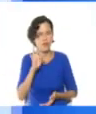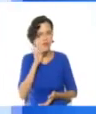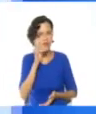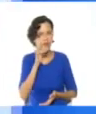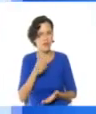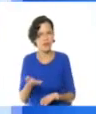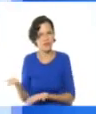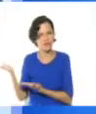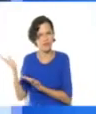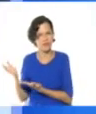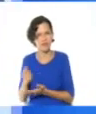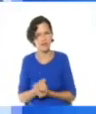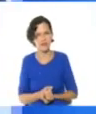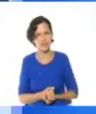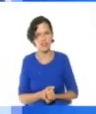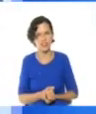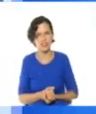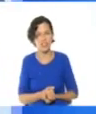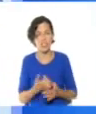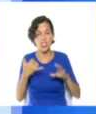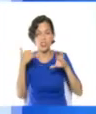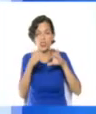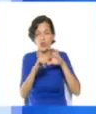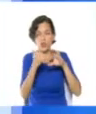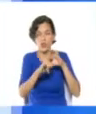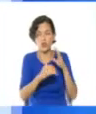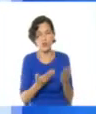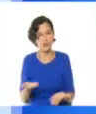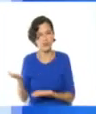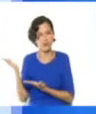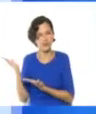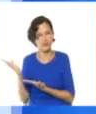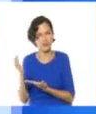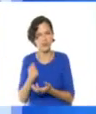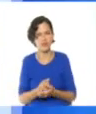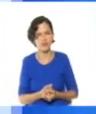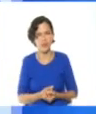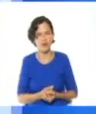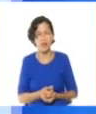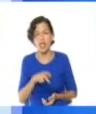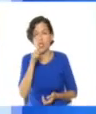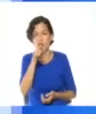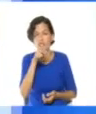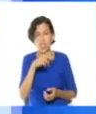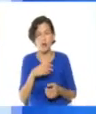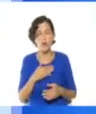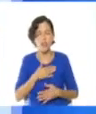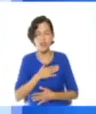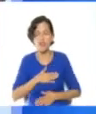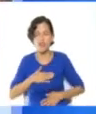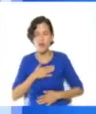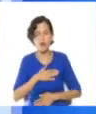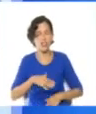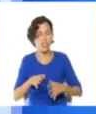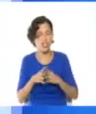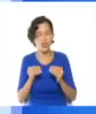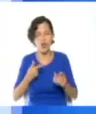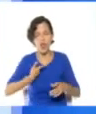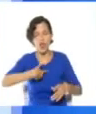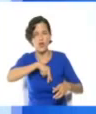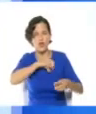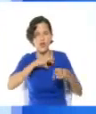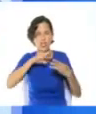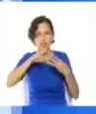Facebook Vive Televisión y nuestro canal de YouTube Vive TV Oficial para que así ustedes puedan disfrutar de toda